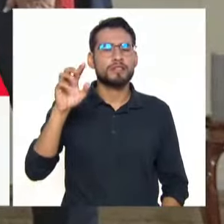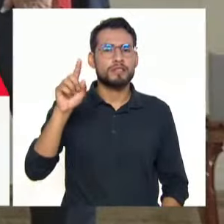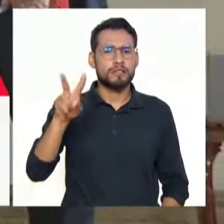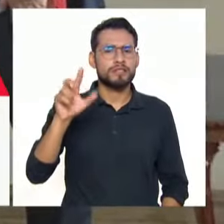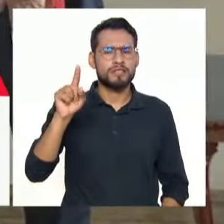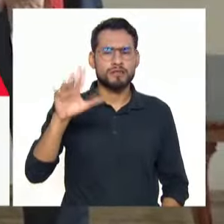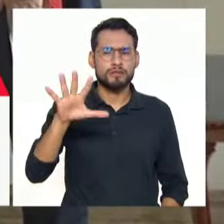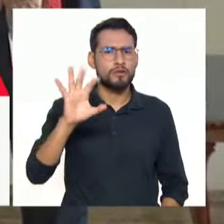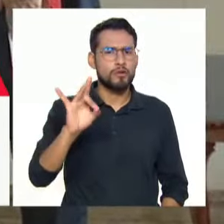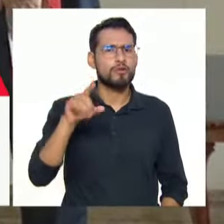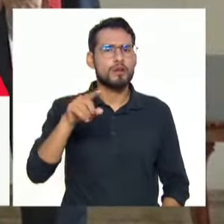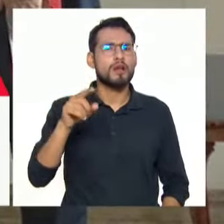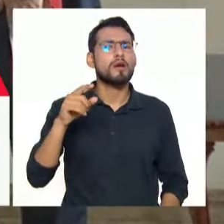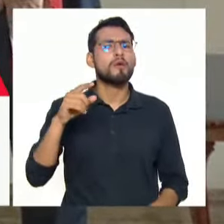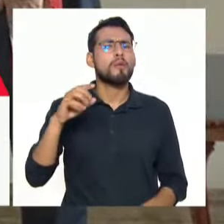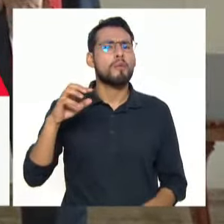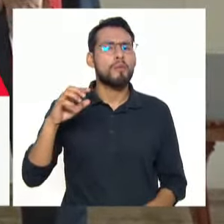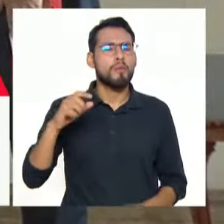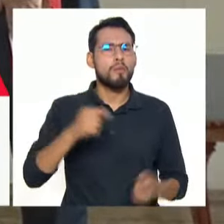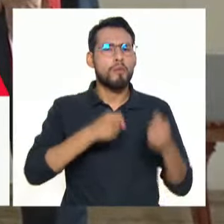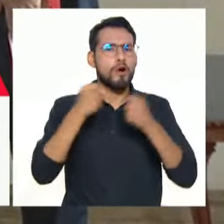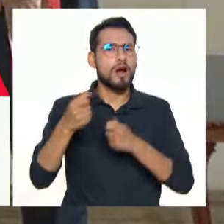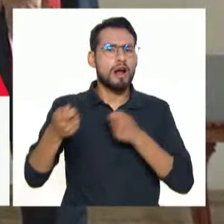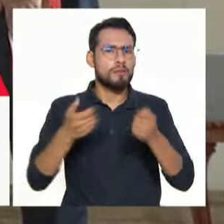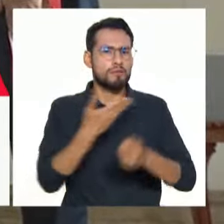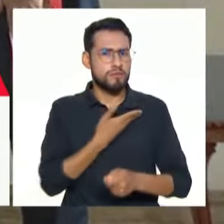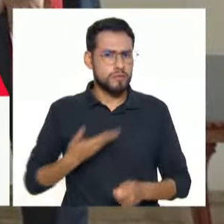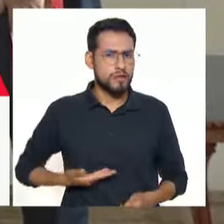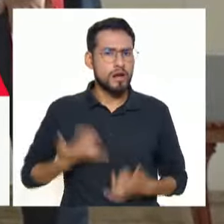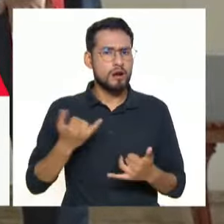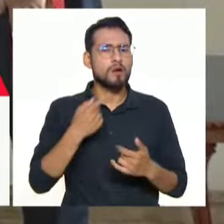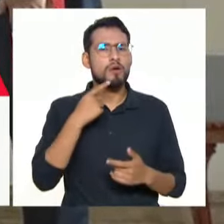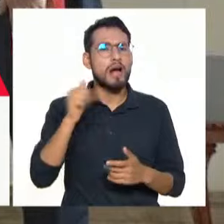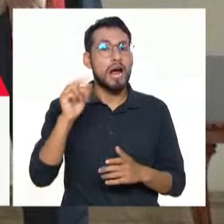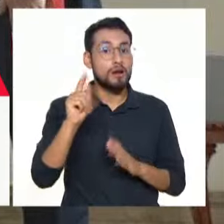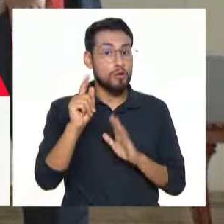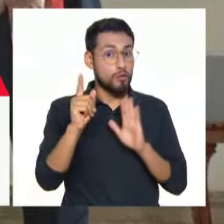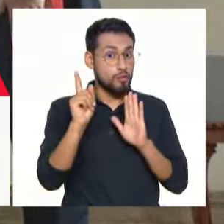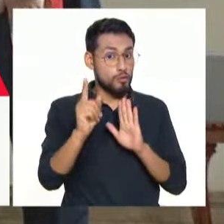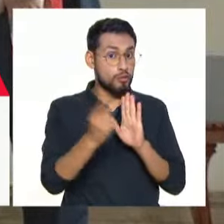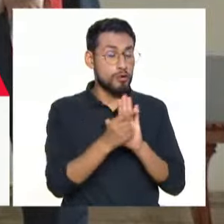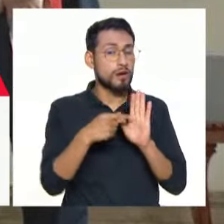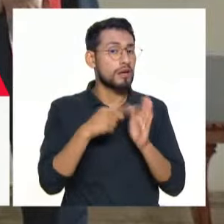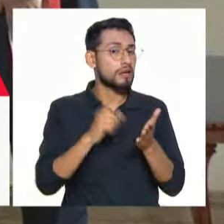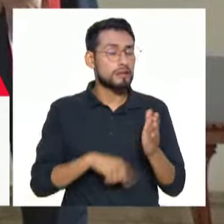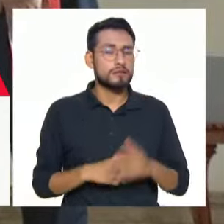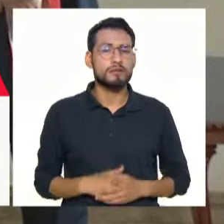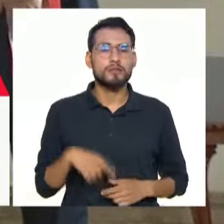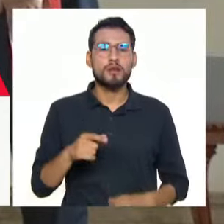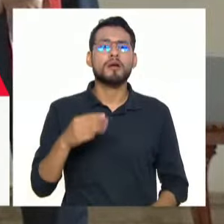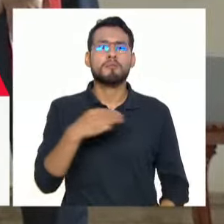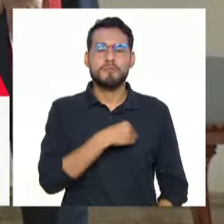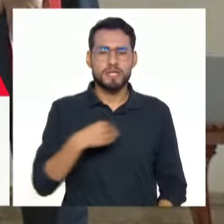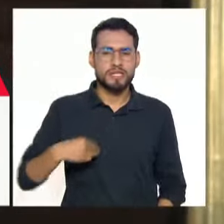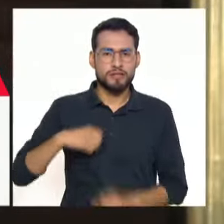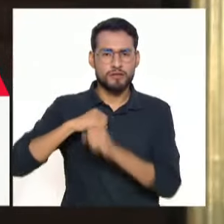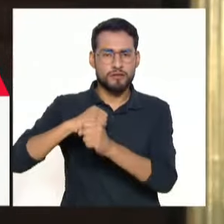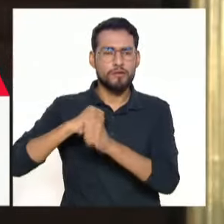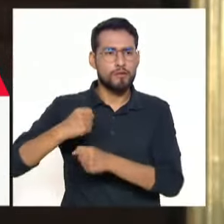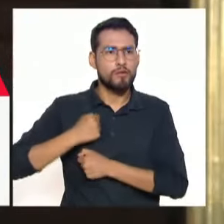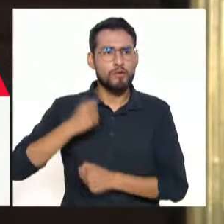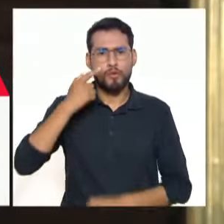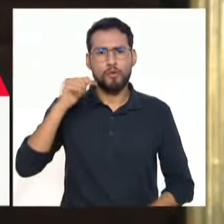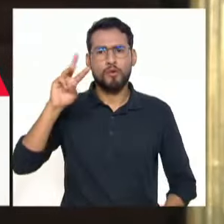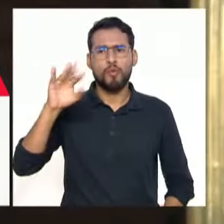Poder Ejecutivo, y, estando al acordado, se resuelve. Artículo 1. Nombrar ministro de Estado en el despacho de Defensa al